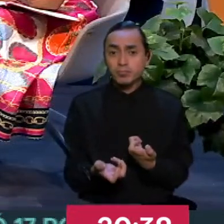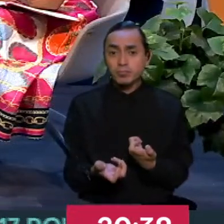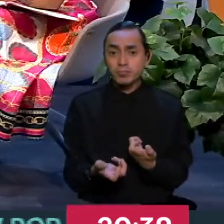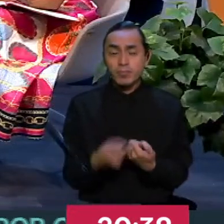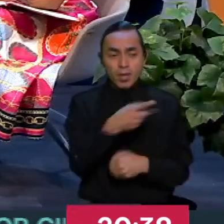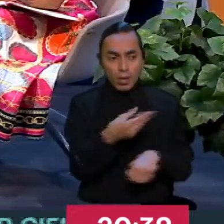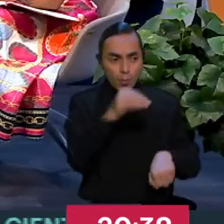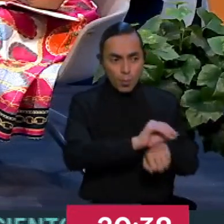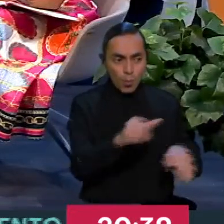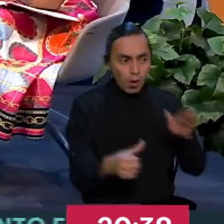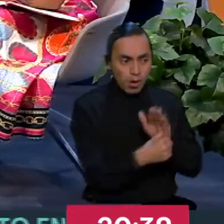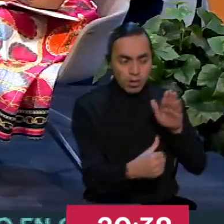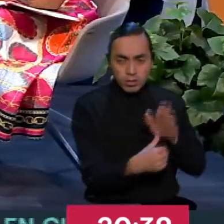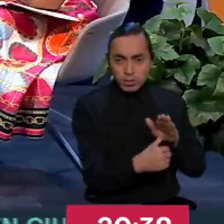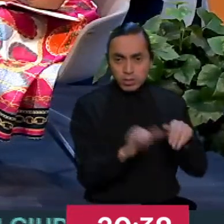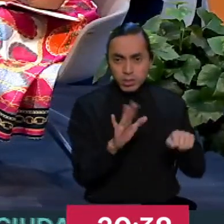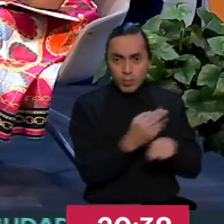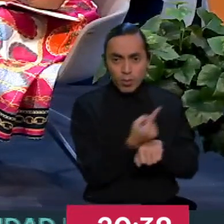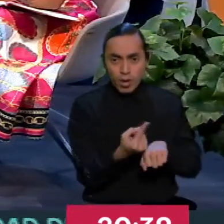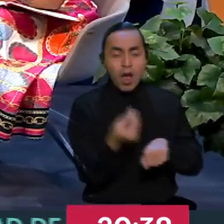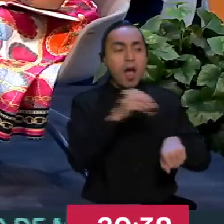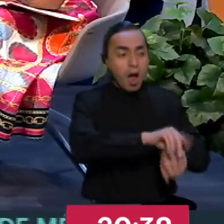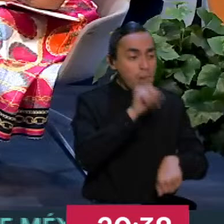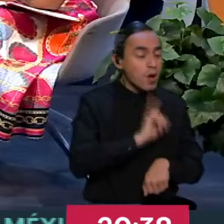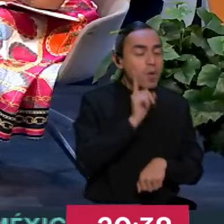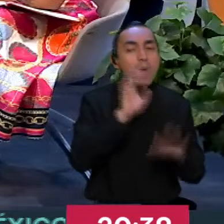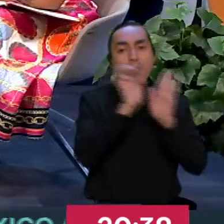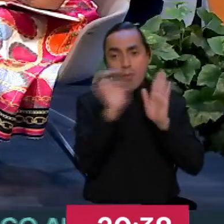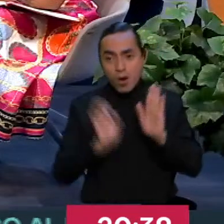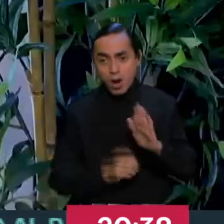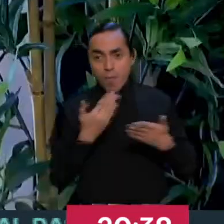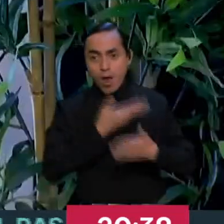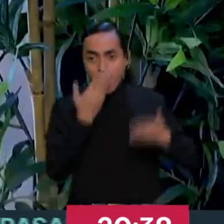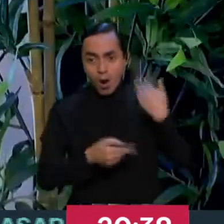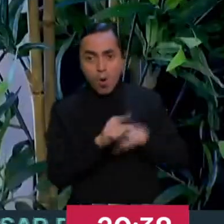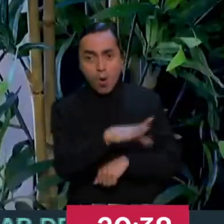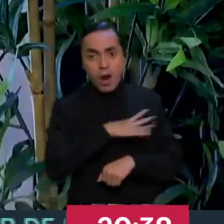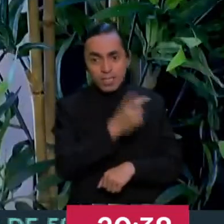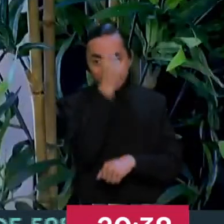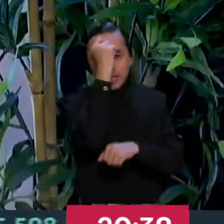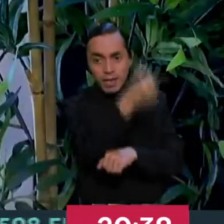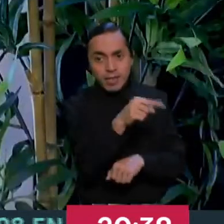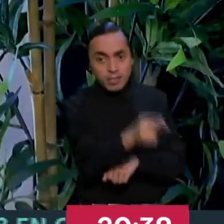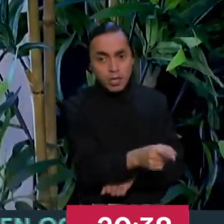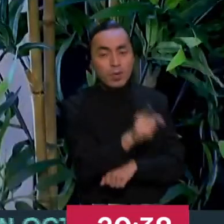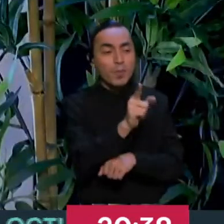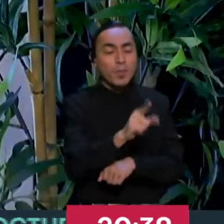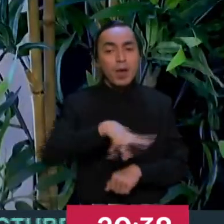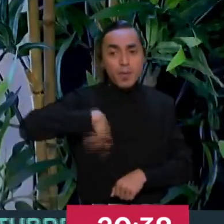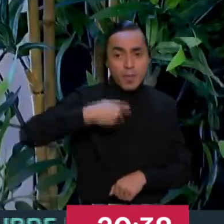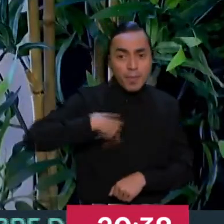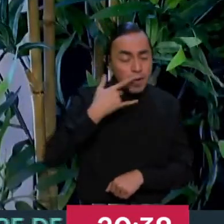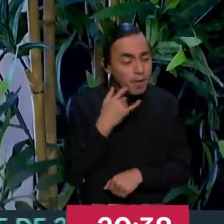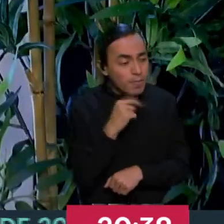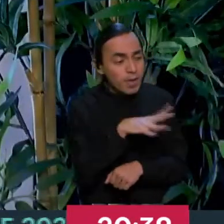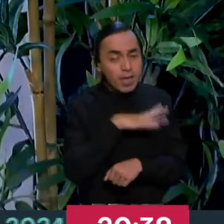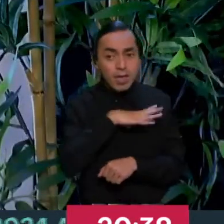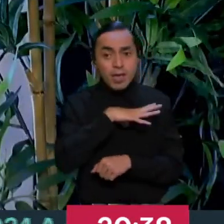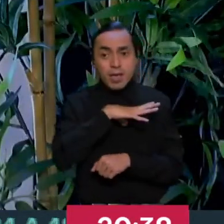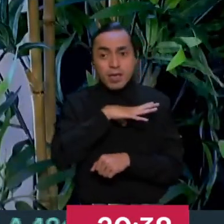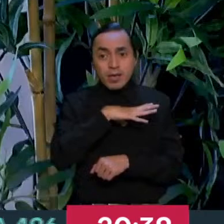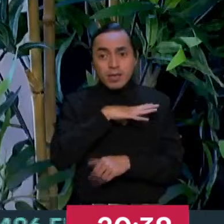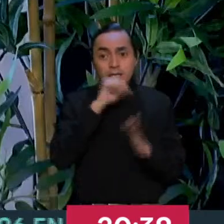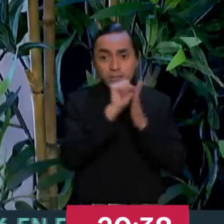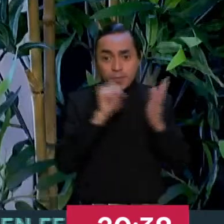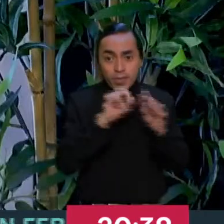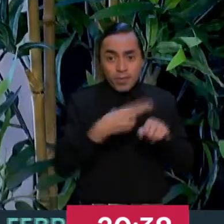mujer. Estamos viendo, por ejemplo, ahora esta creación o este intento de creación del Sistema Nacional de Cuidados, claro, ¿no? Que es una respuesta directa